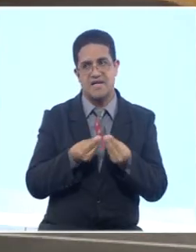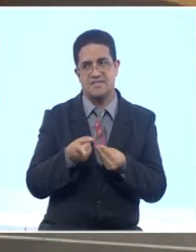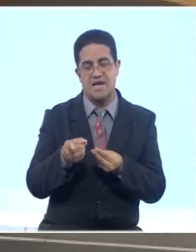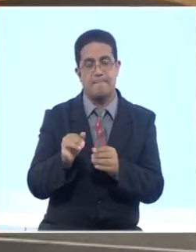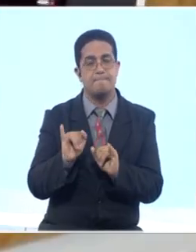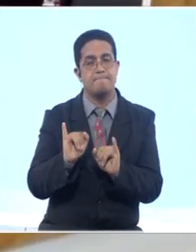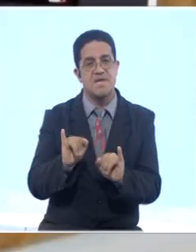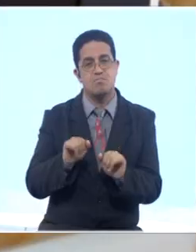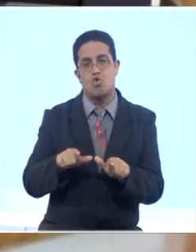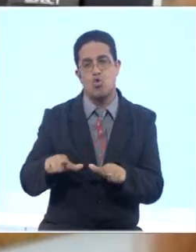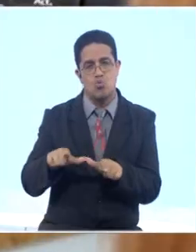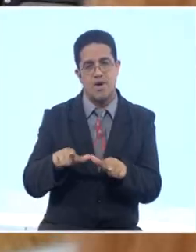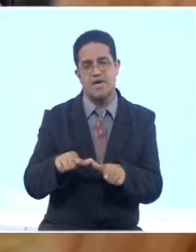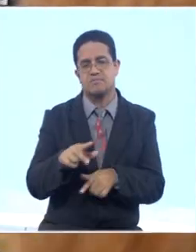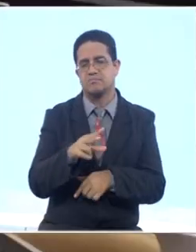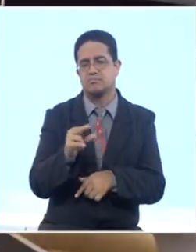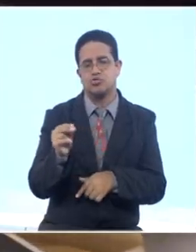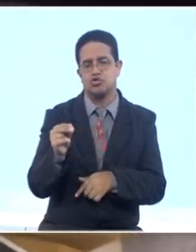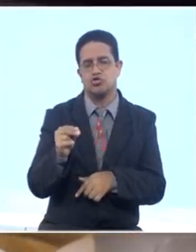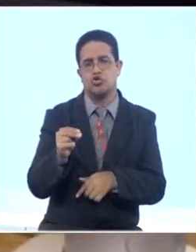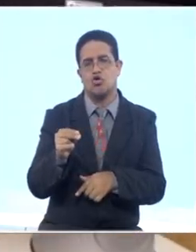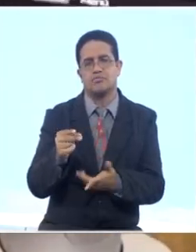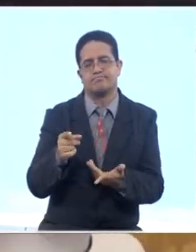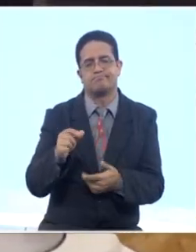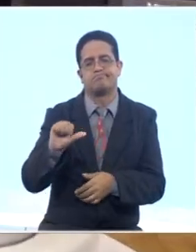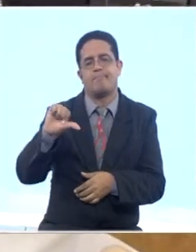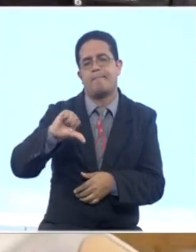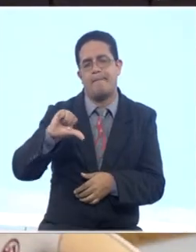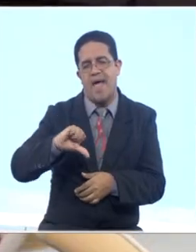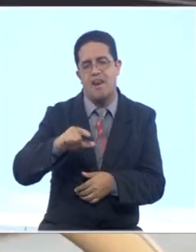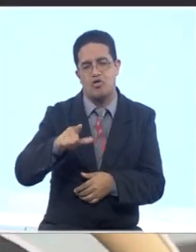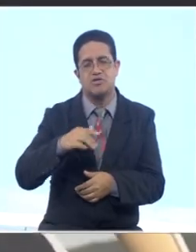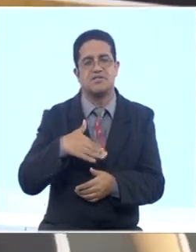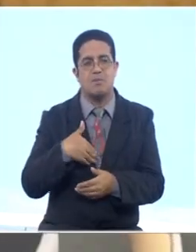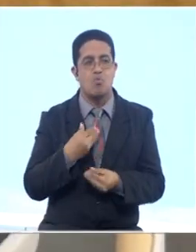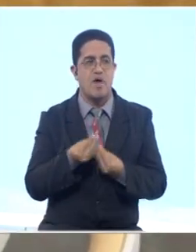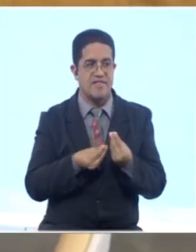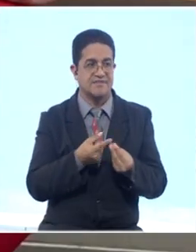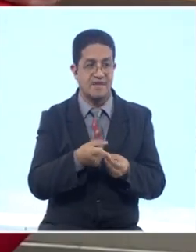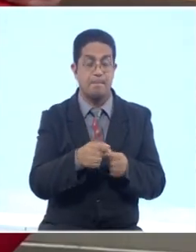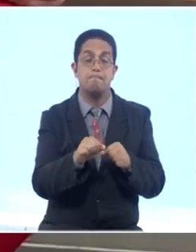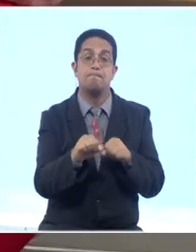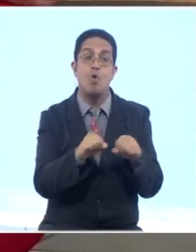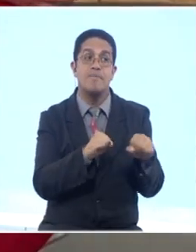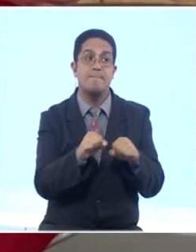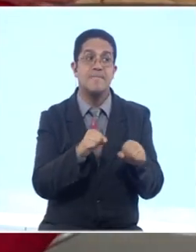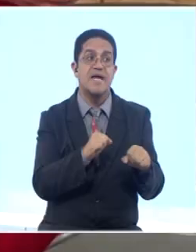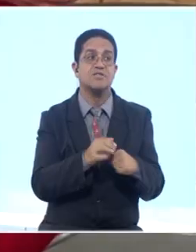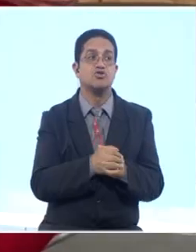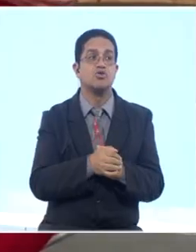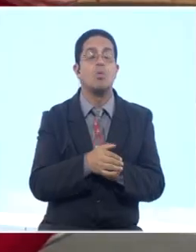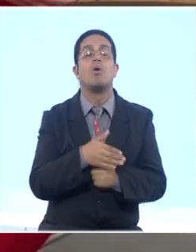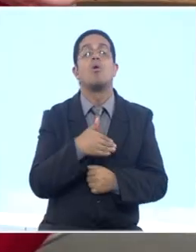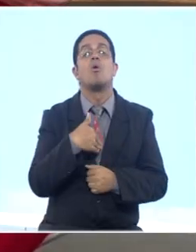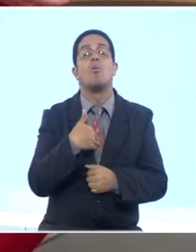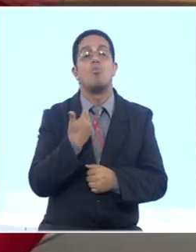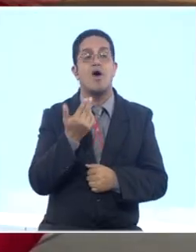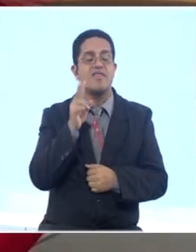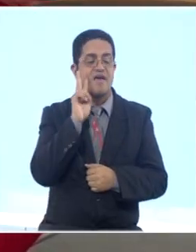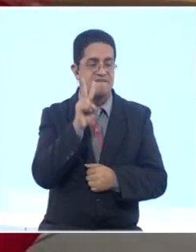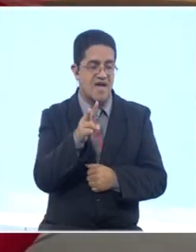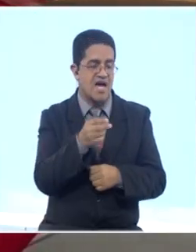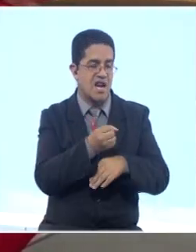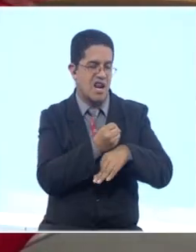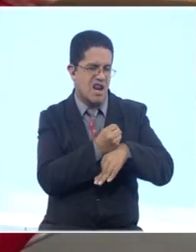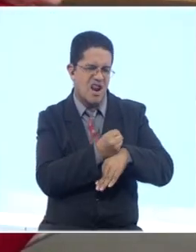consultorio, no tiene radiaciones ionizantes, se puede hacer dinámico, estudios dinámicos, y podemos ver en tiempo real qué es